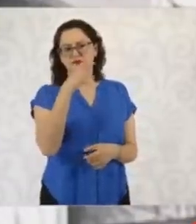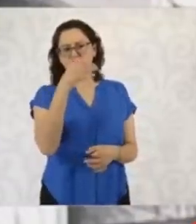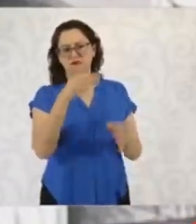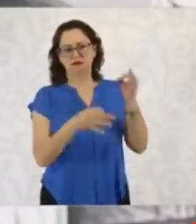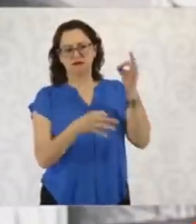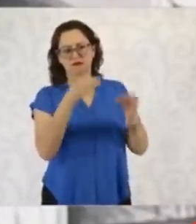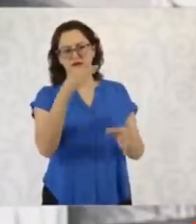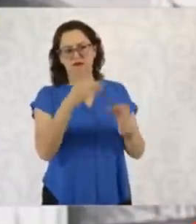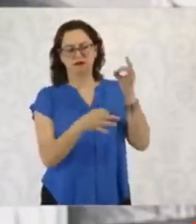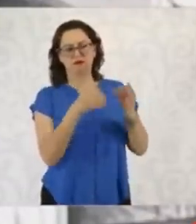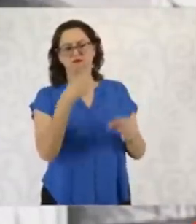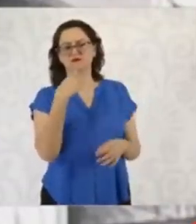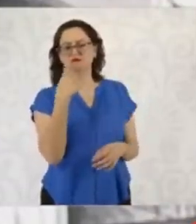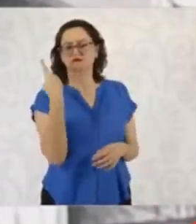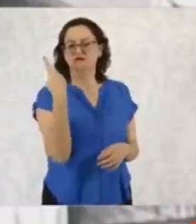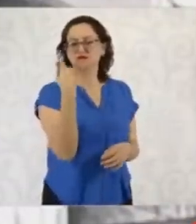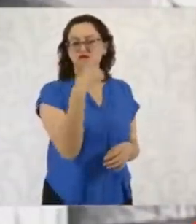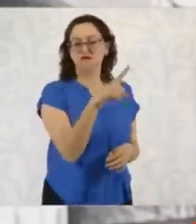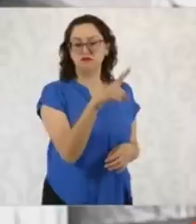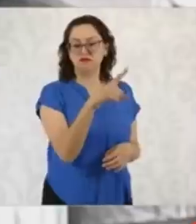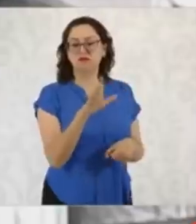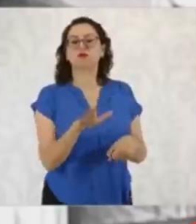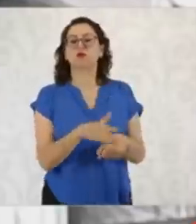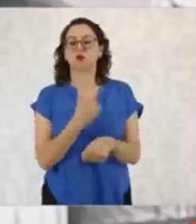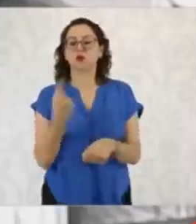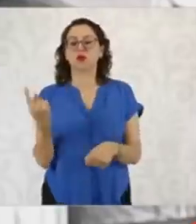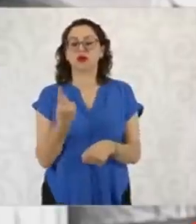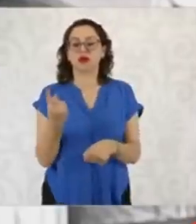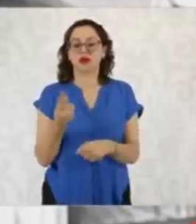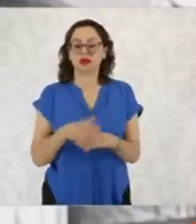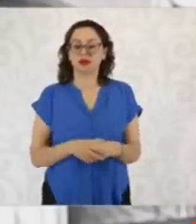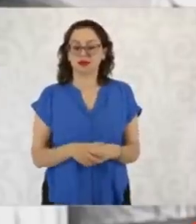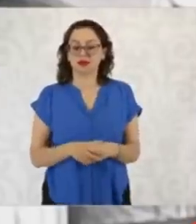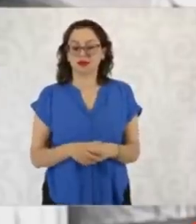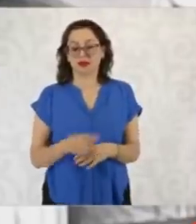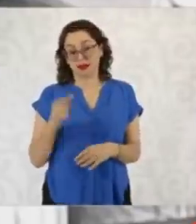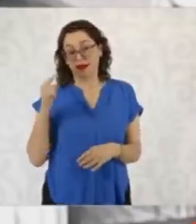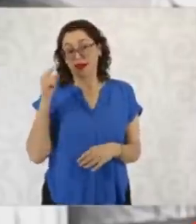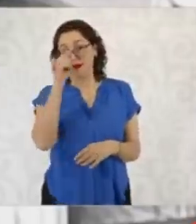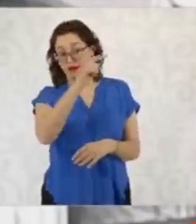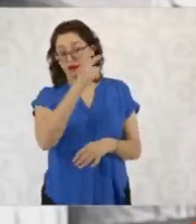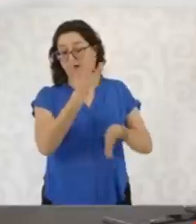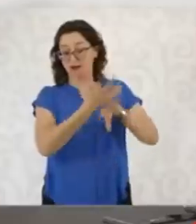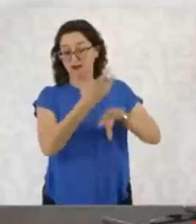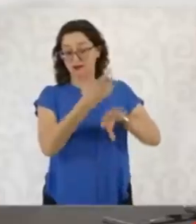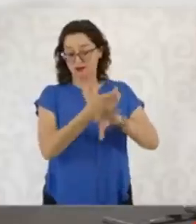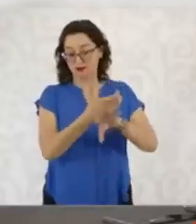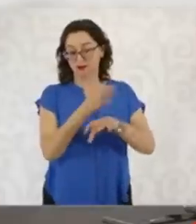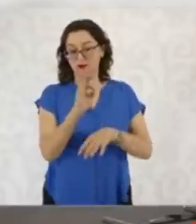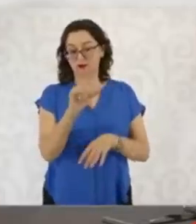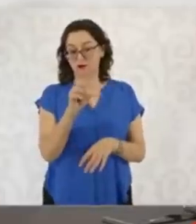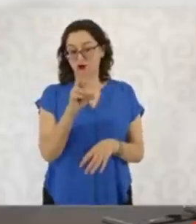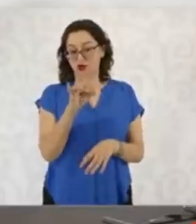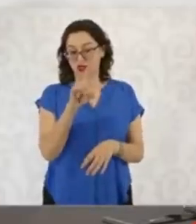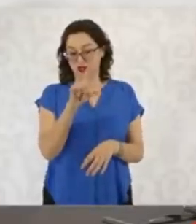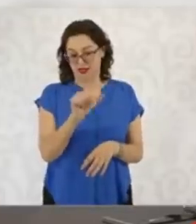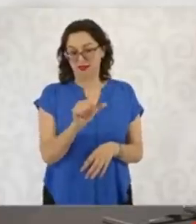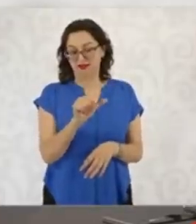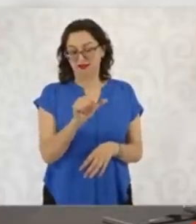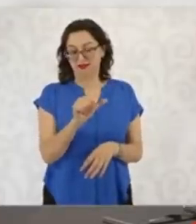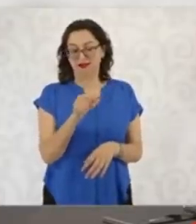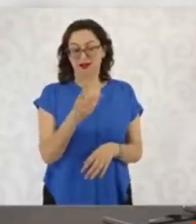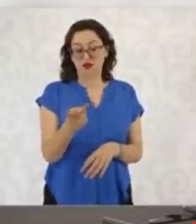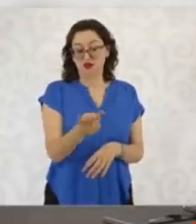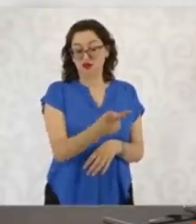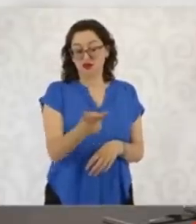Florida porque esa era la residencia de los implicados en